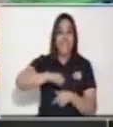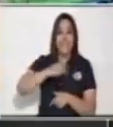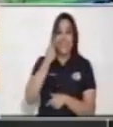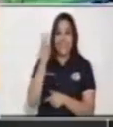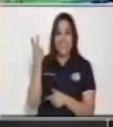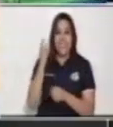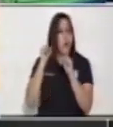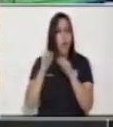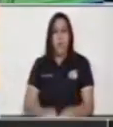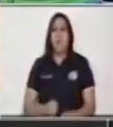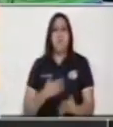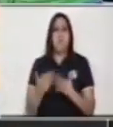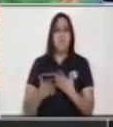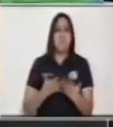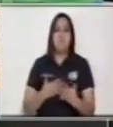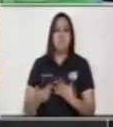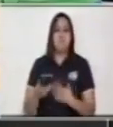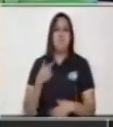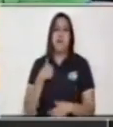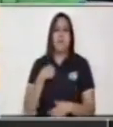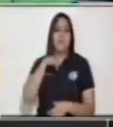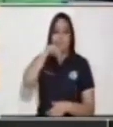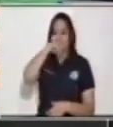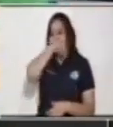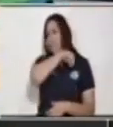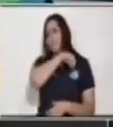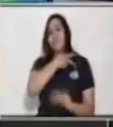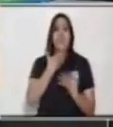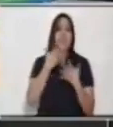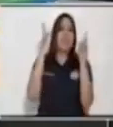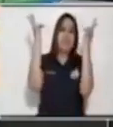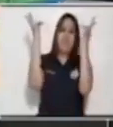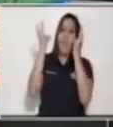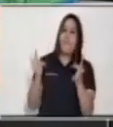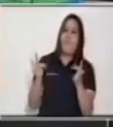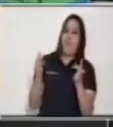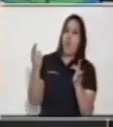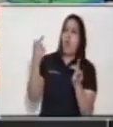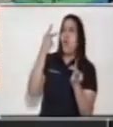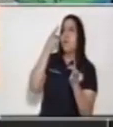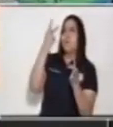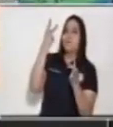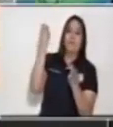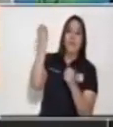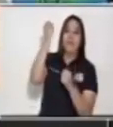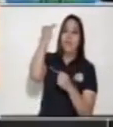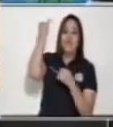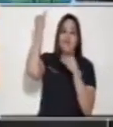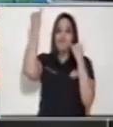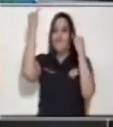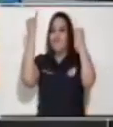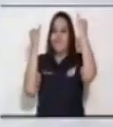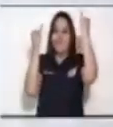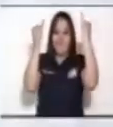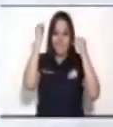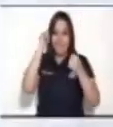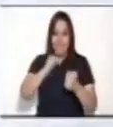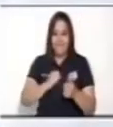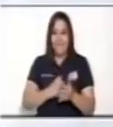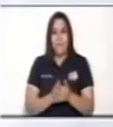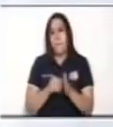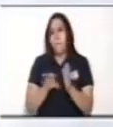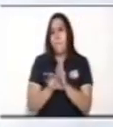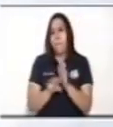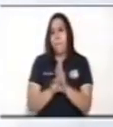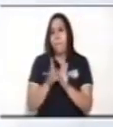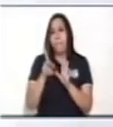Pueden ser lo que tú quieras. Es algo que me encanta de las figuras, que pueden ser lo que tú te imagines. Por ejemplo, puedo